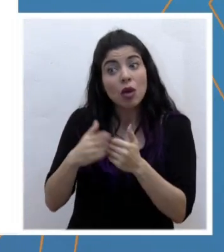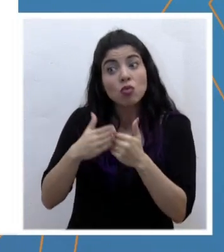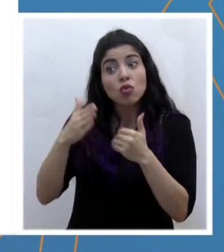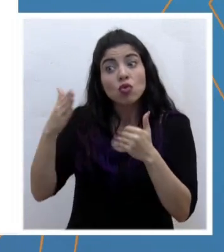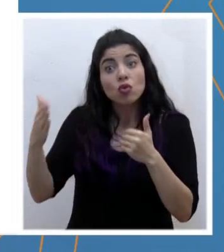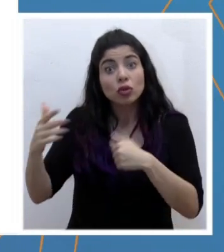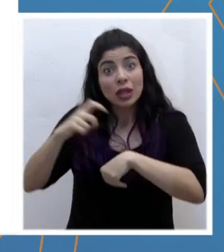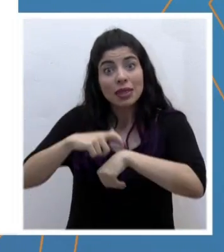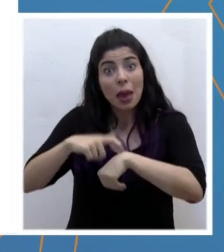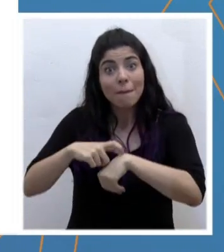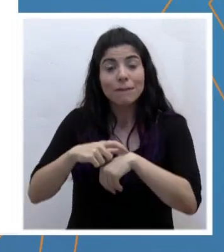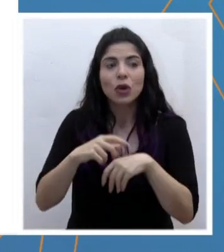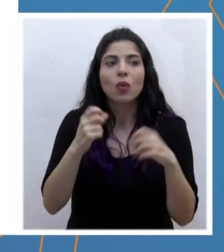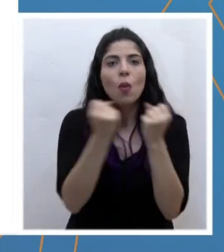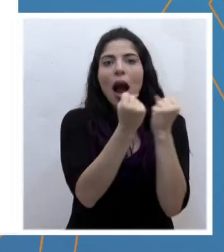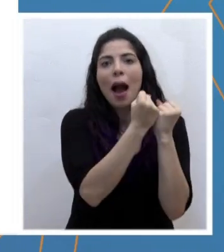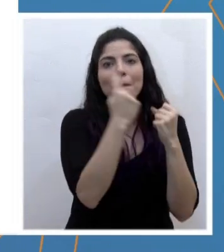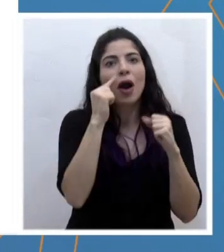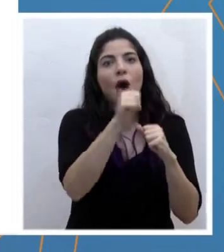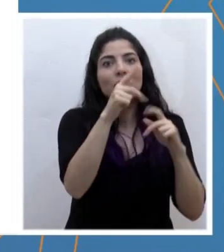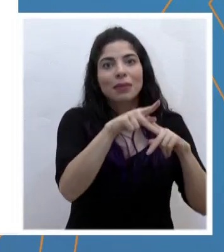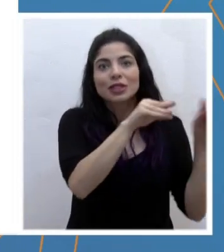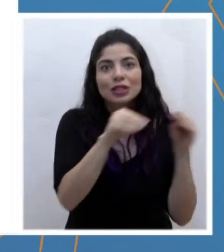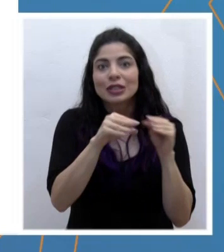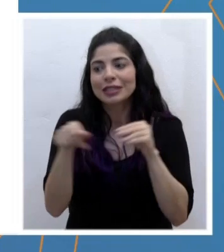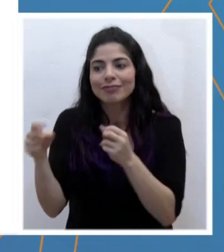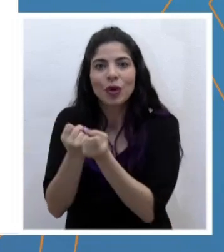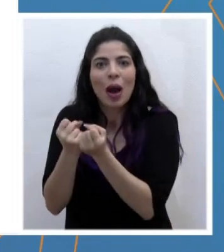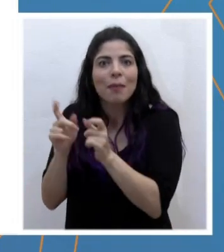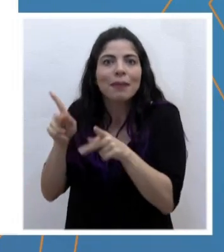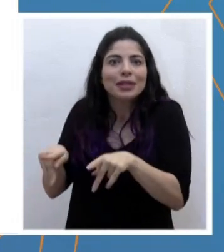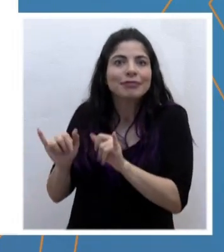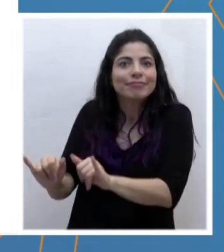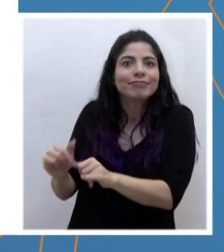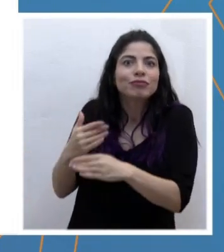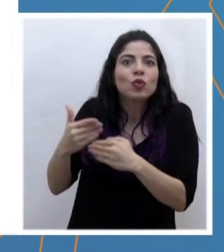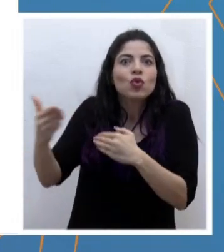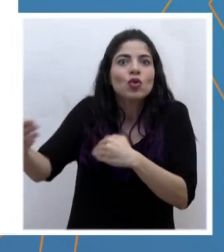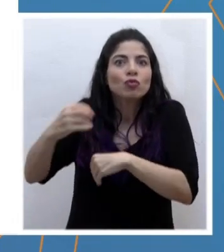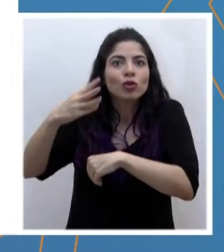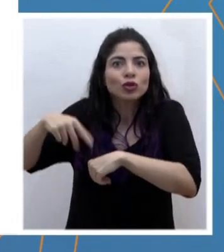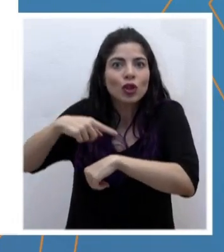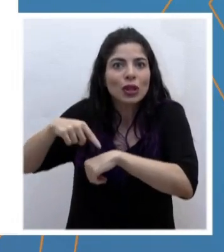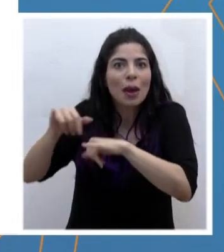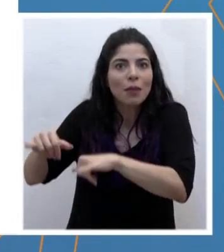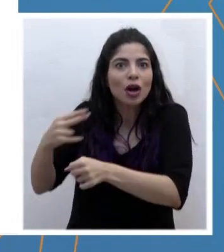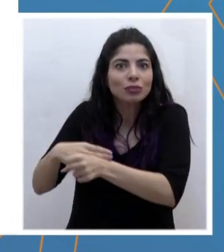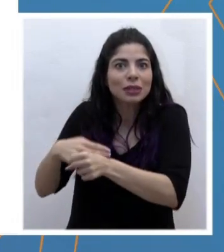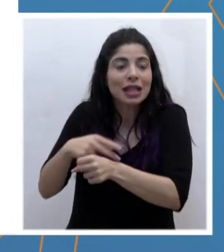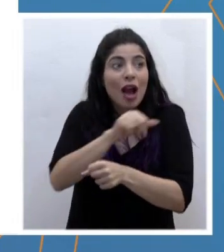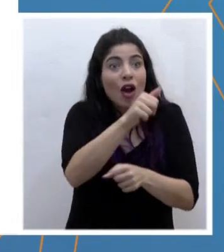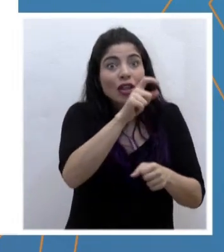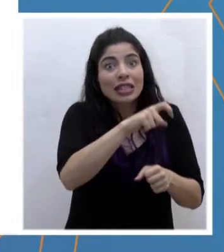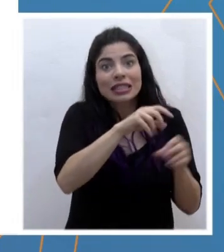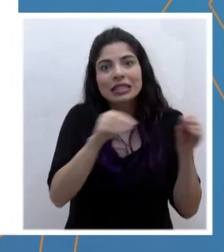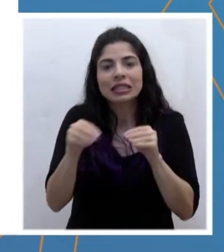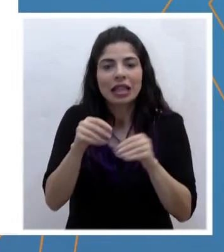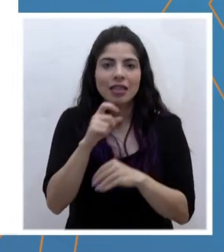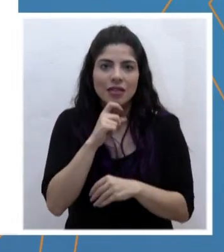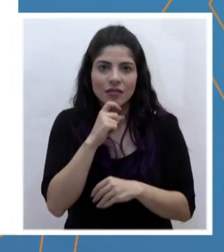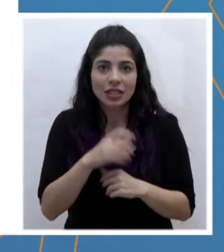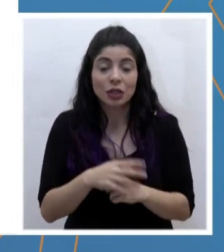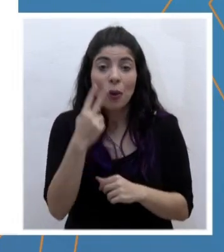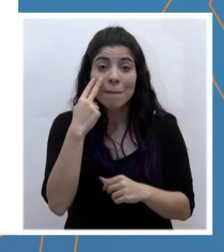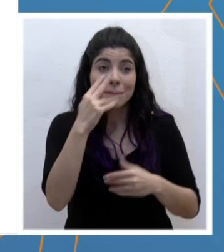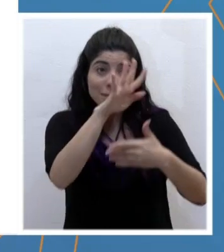de camas. En esta lámina que continúa, vemos que en la gráfica la cantidad de personas hospitalizadas en